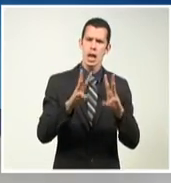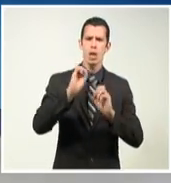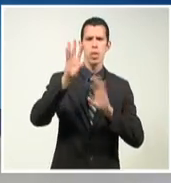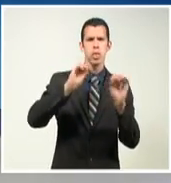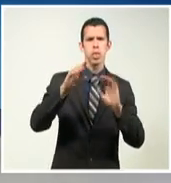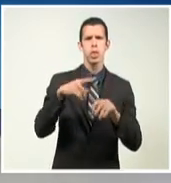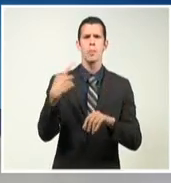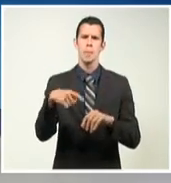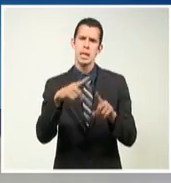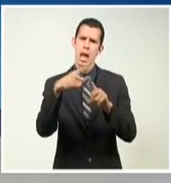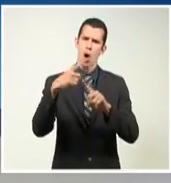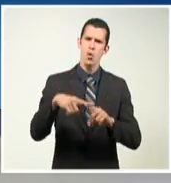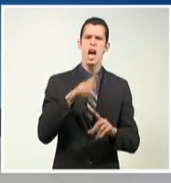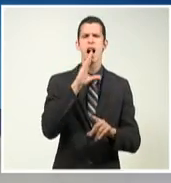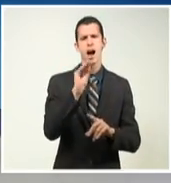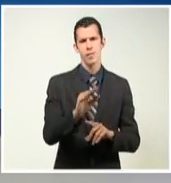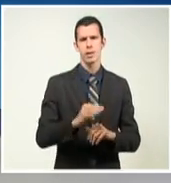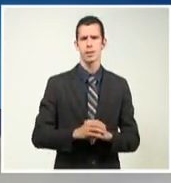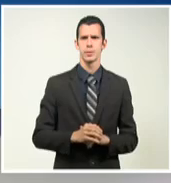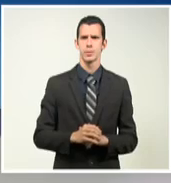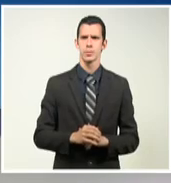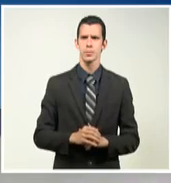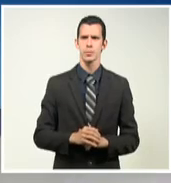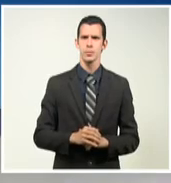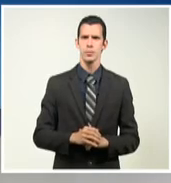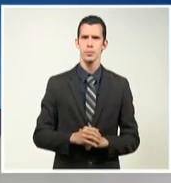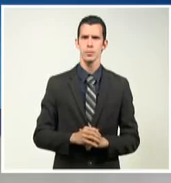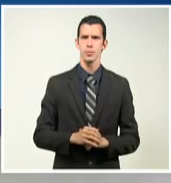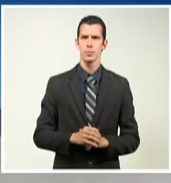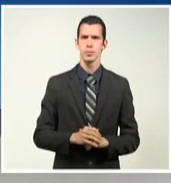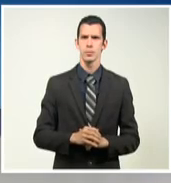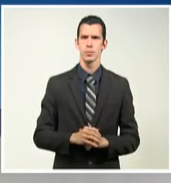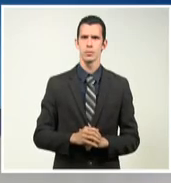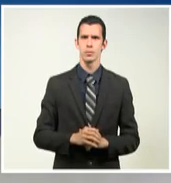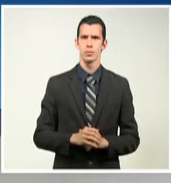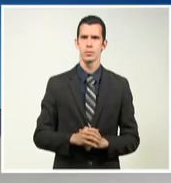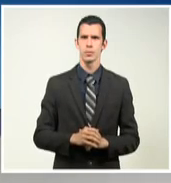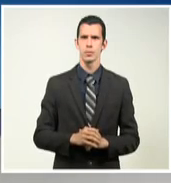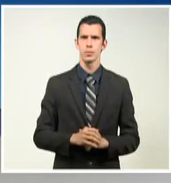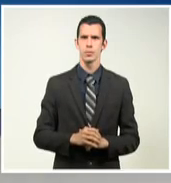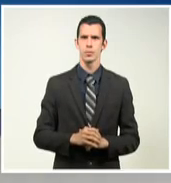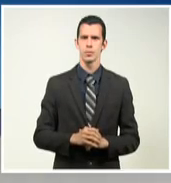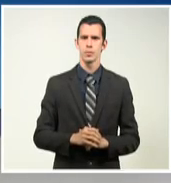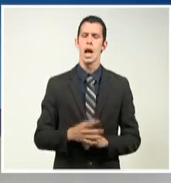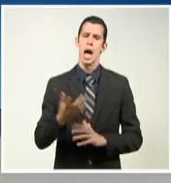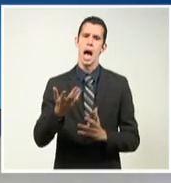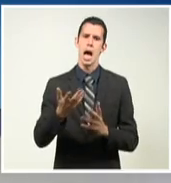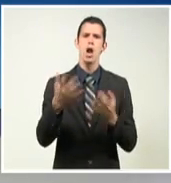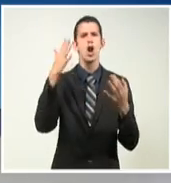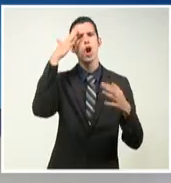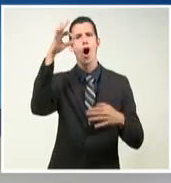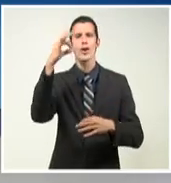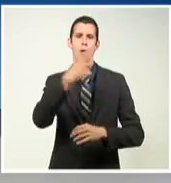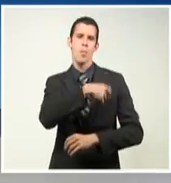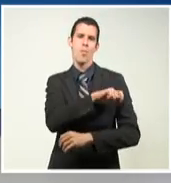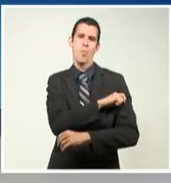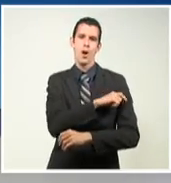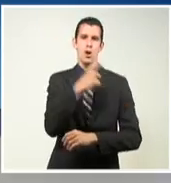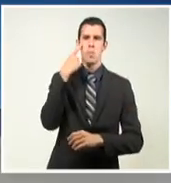ser un poco menos repulsiva y que terminen siendo entonces la opción aceptada por el pueblo. Vamos a poner algunos